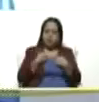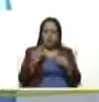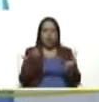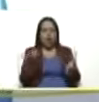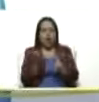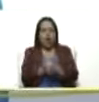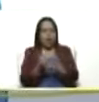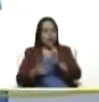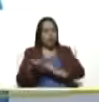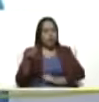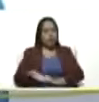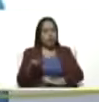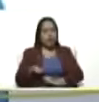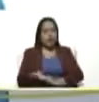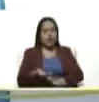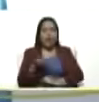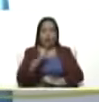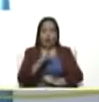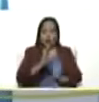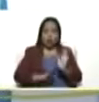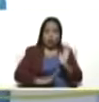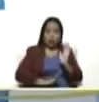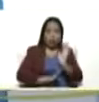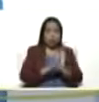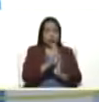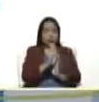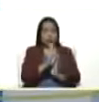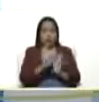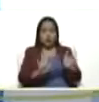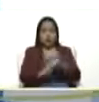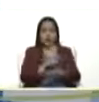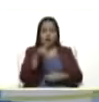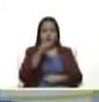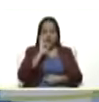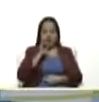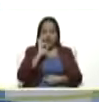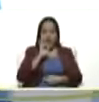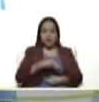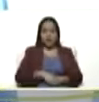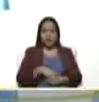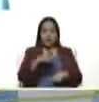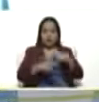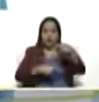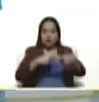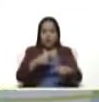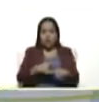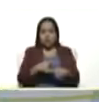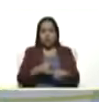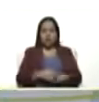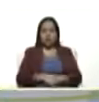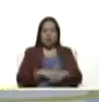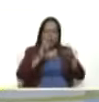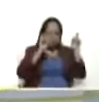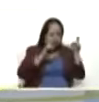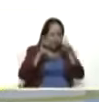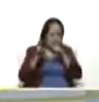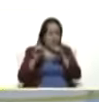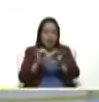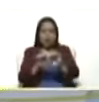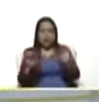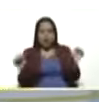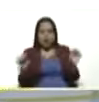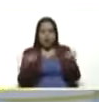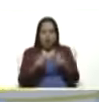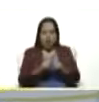más importantes que se ha venido alcanzando en el sector café, el proceso de formación, de educación y